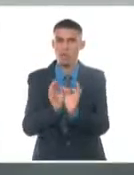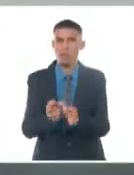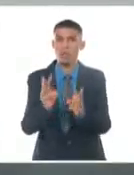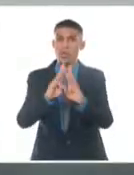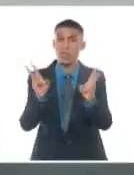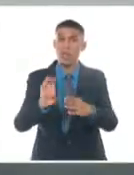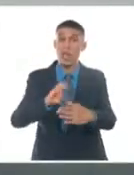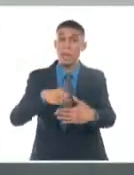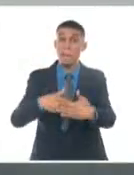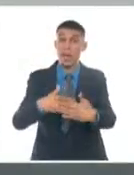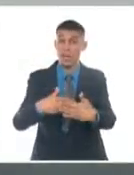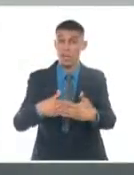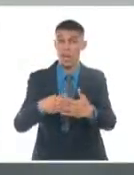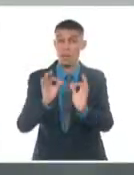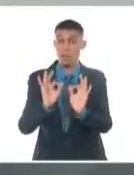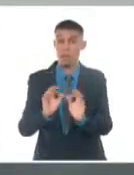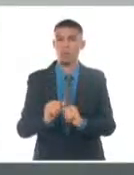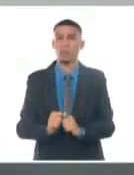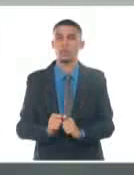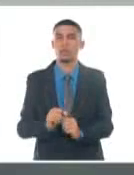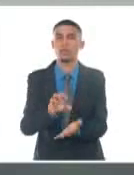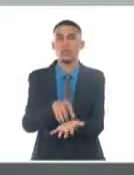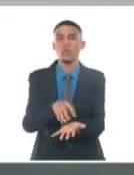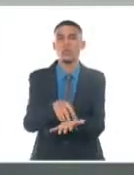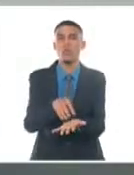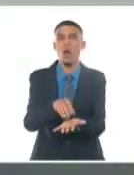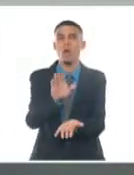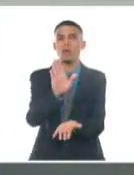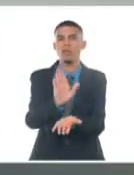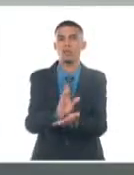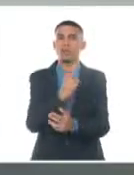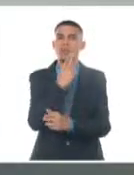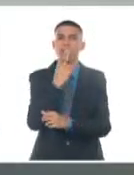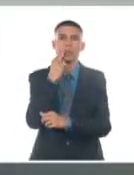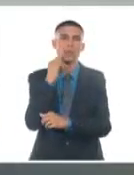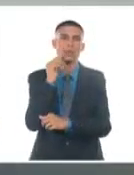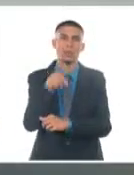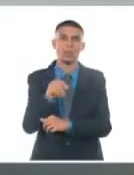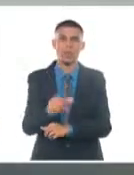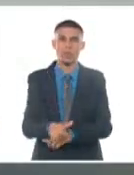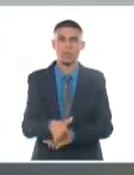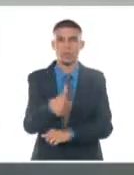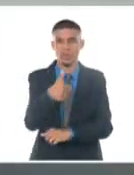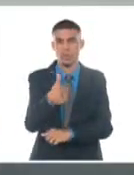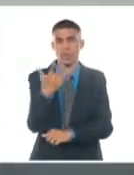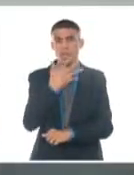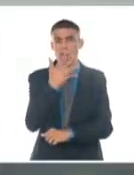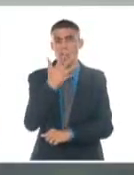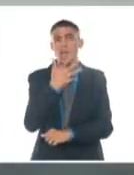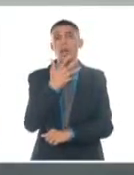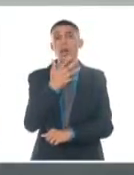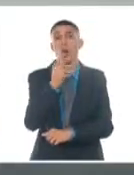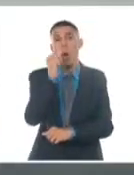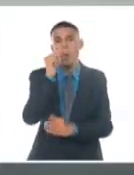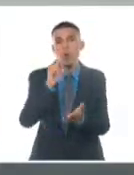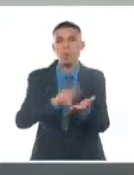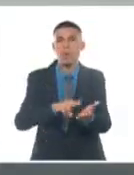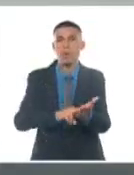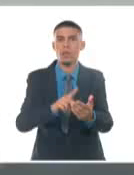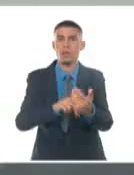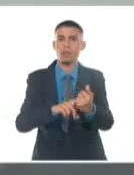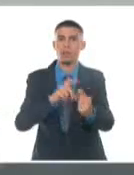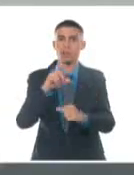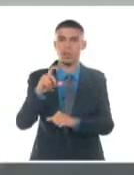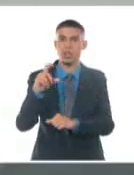empresa Cinesoft tuvo lugar en el Memorial José Martí de La Habana y estuvo presidida por Jorge Luis Broche Lorenzo, miembro del secretariado del Comité Central del